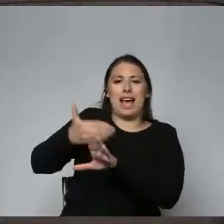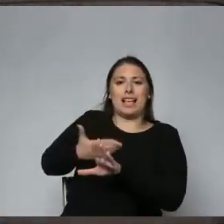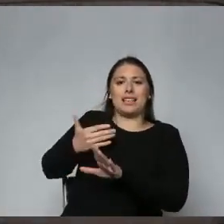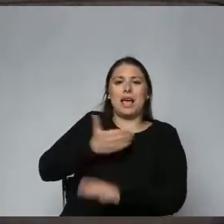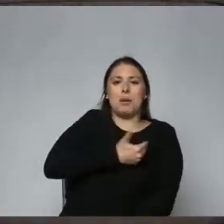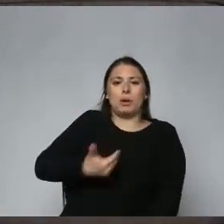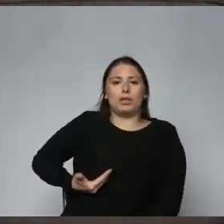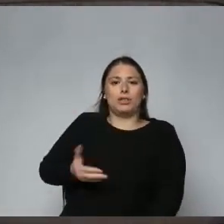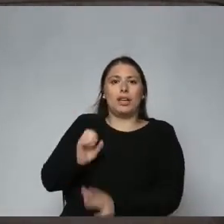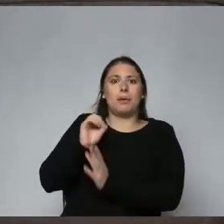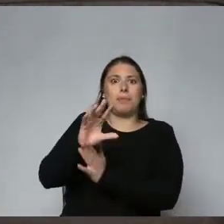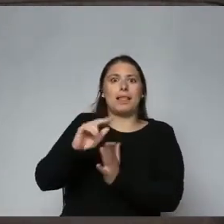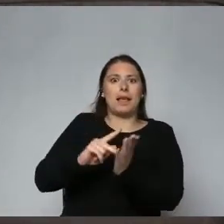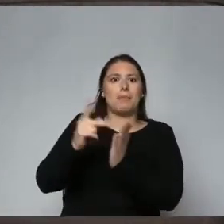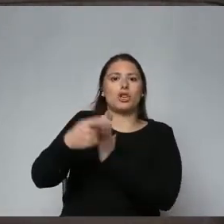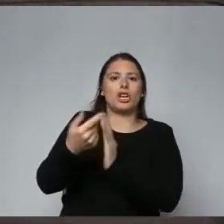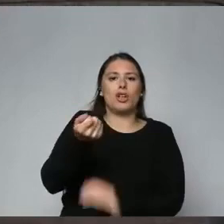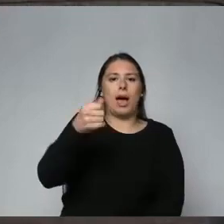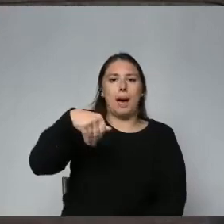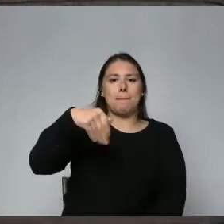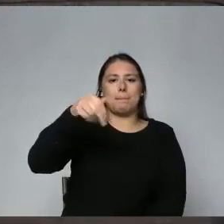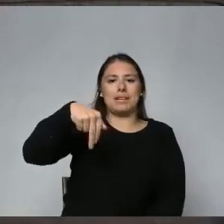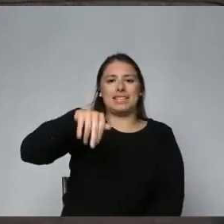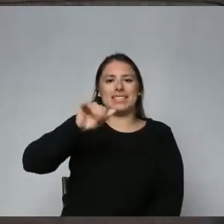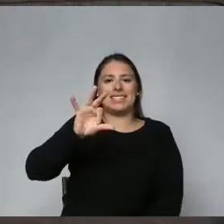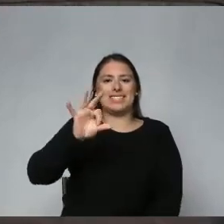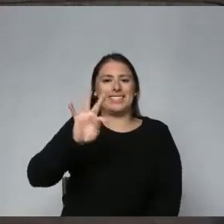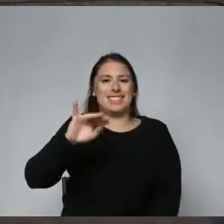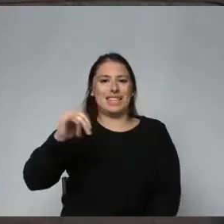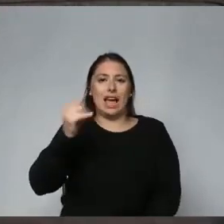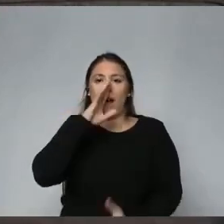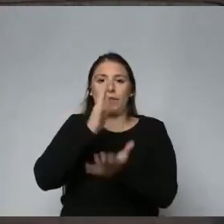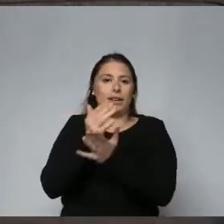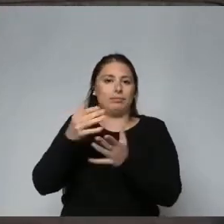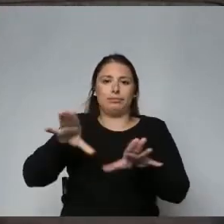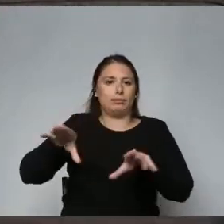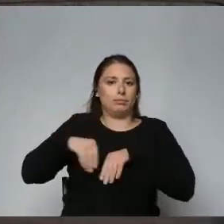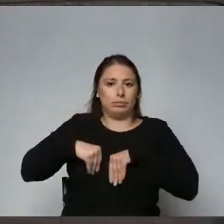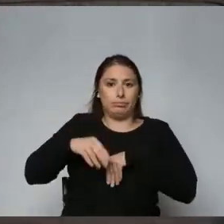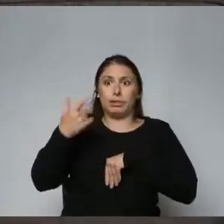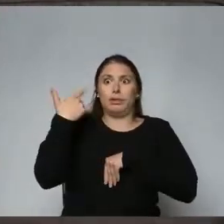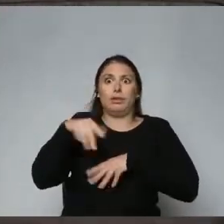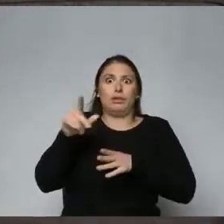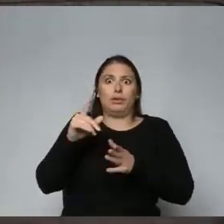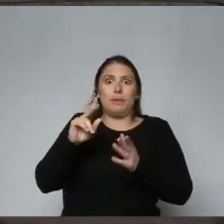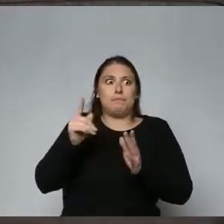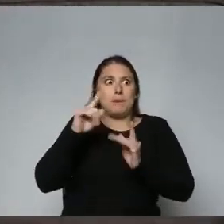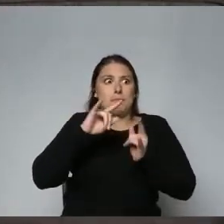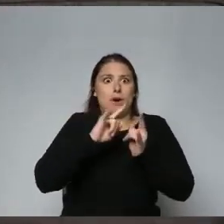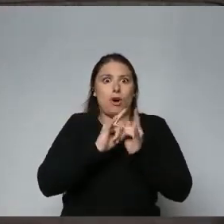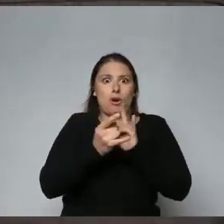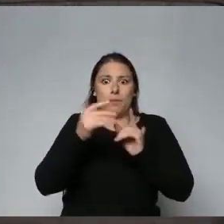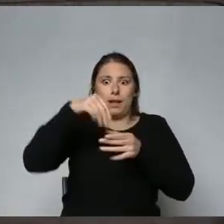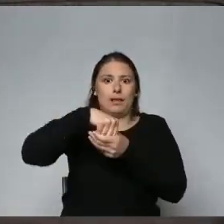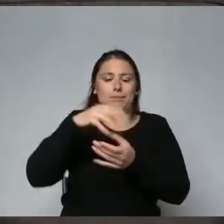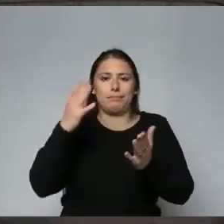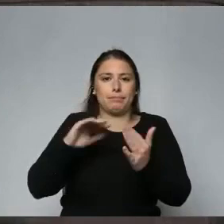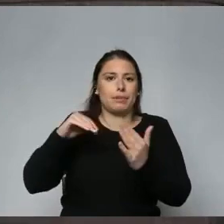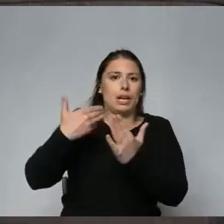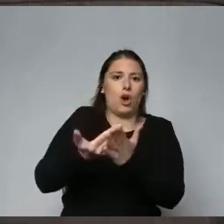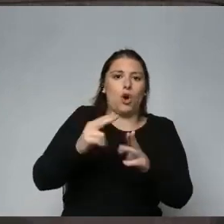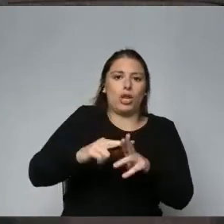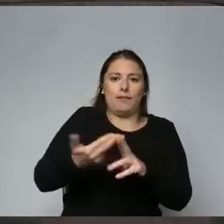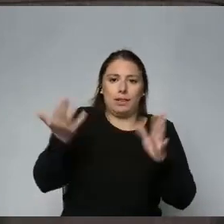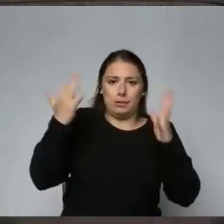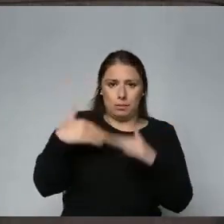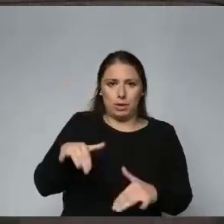había mandado un proyecto de amnistía que fue rechazado. Entonces no podía ser presentado en la misma legislatura. Y estaban